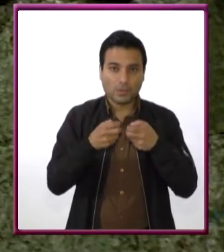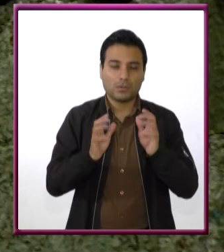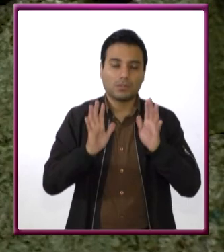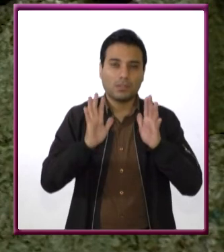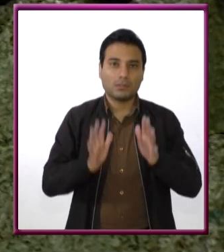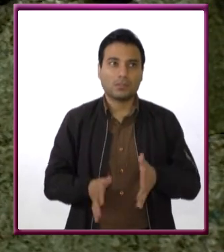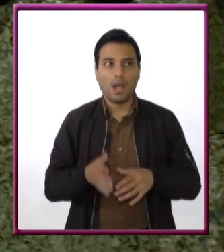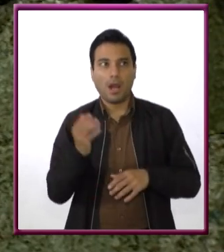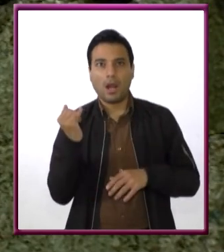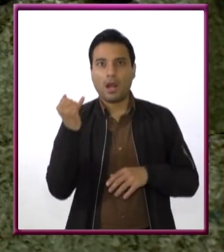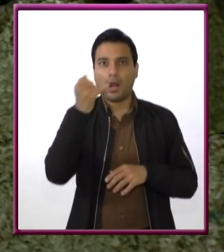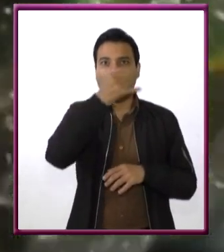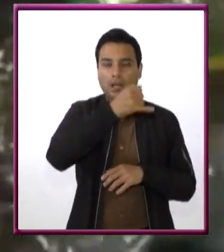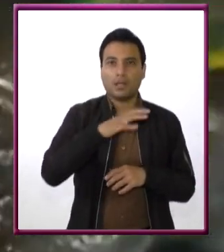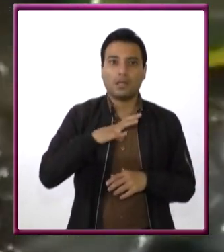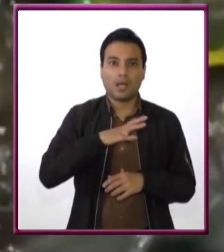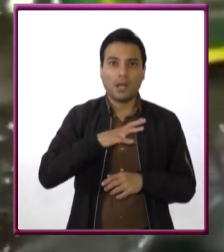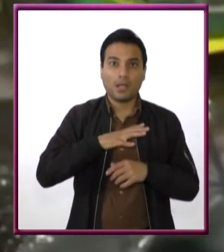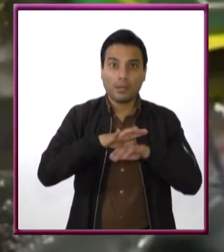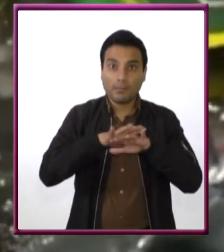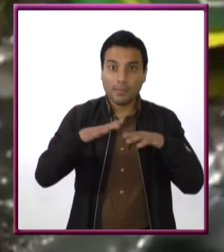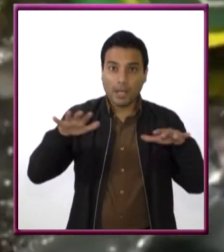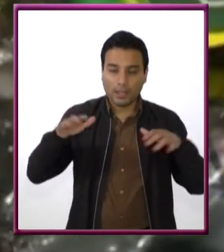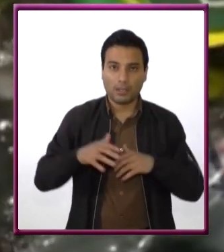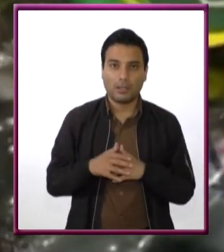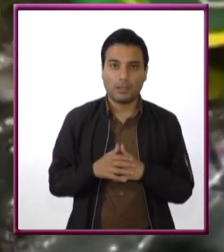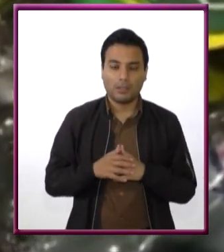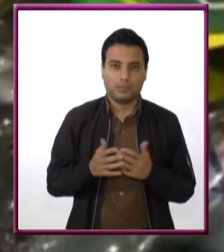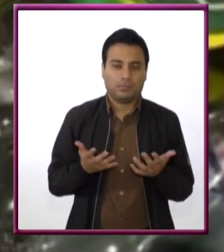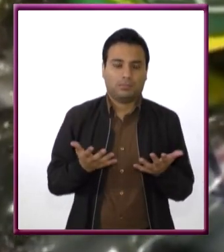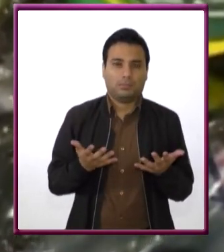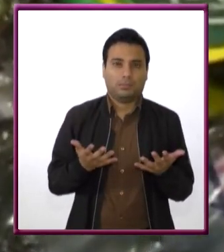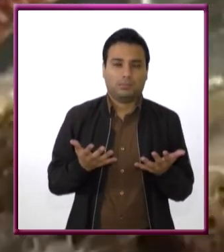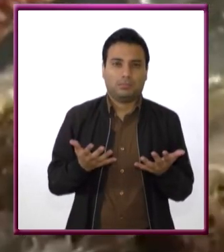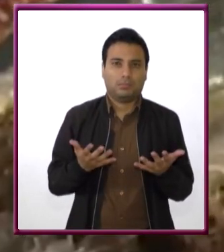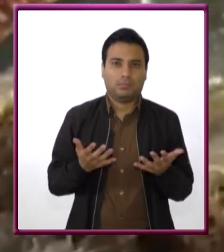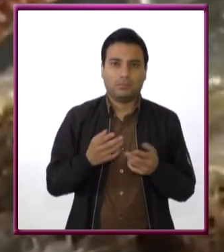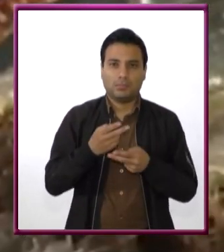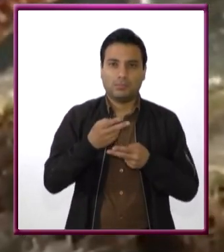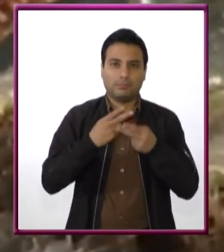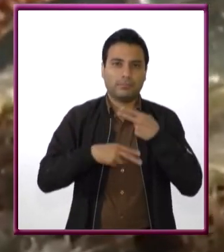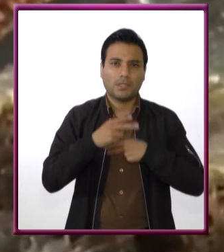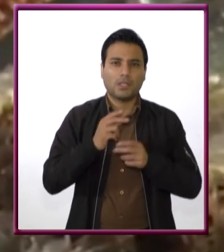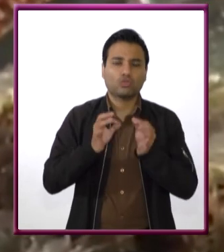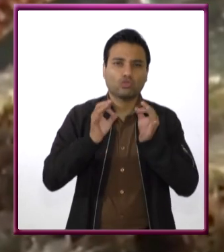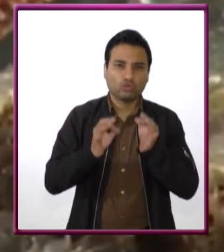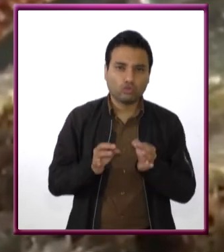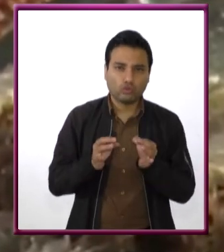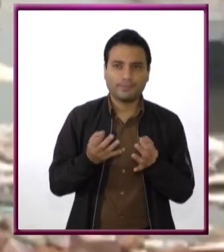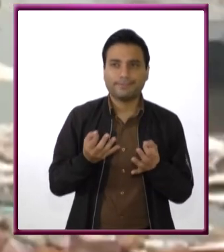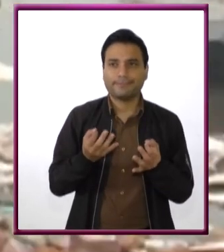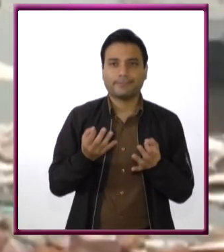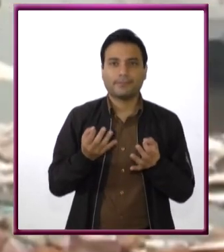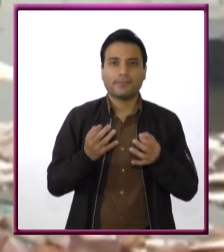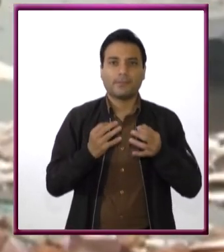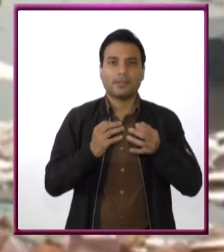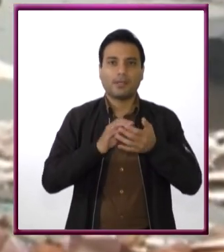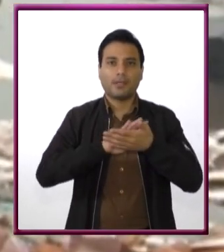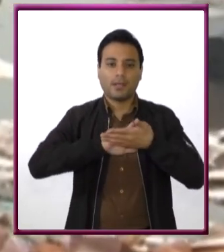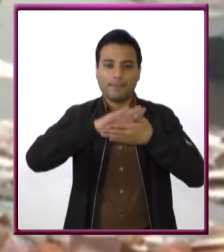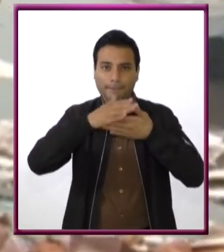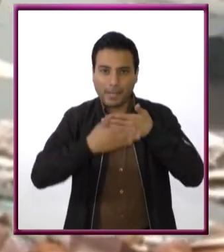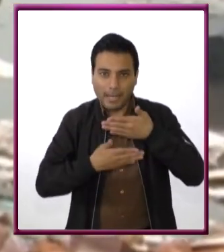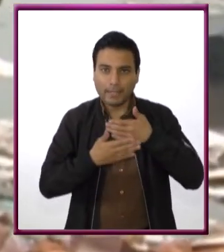mar y que además, no solo porque provienen de los empaques, envases y embalajes que